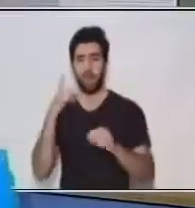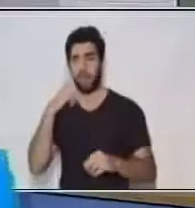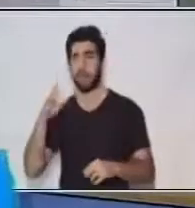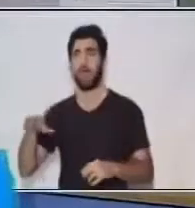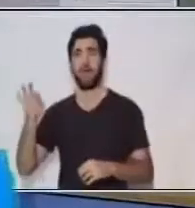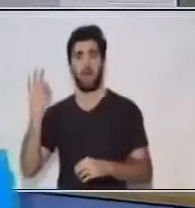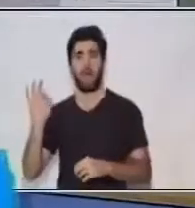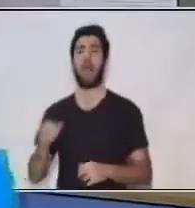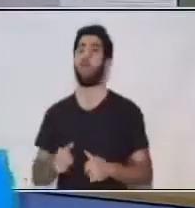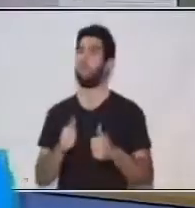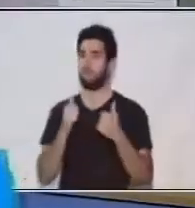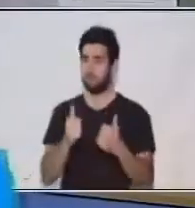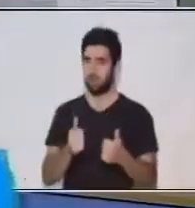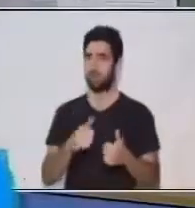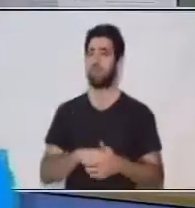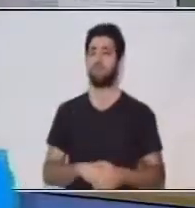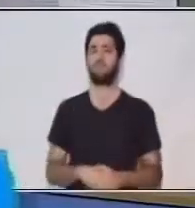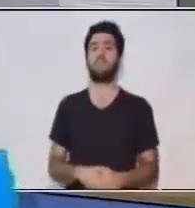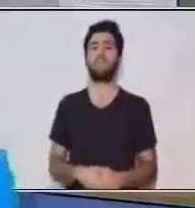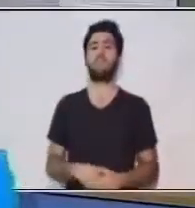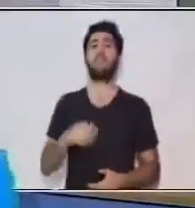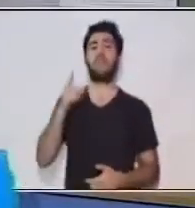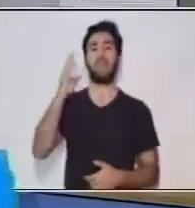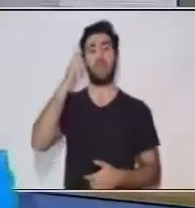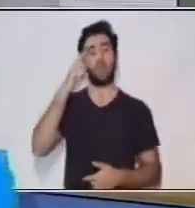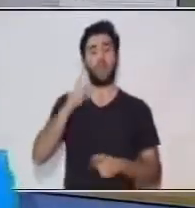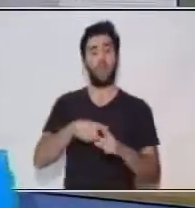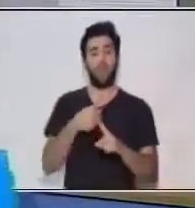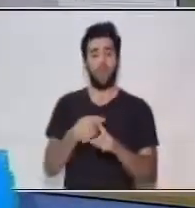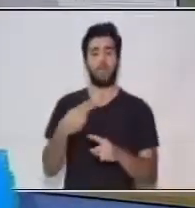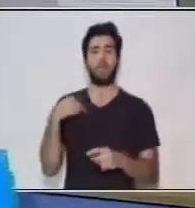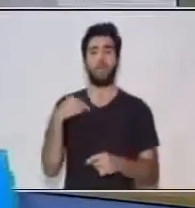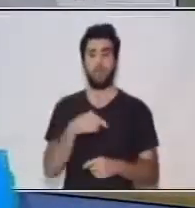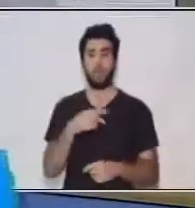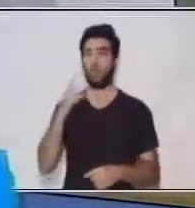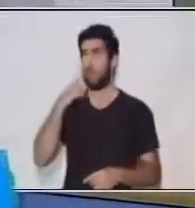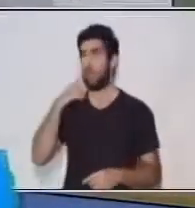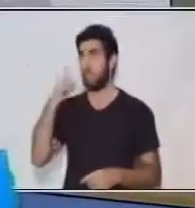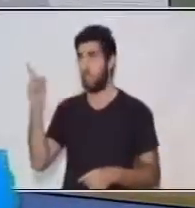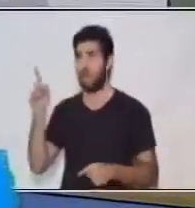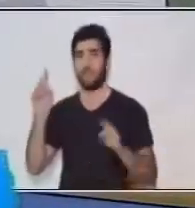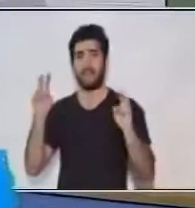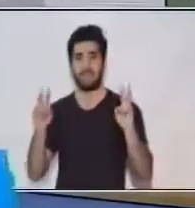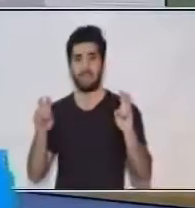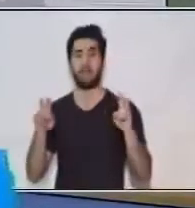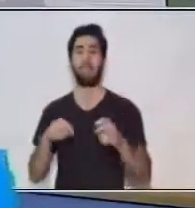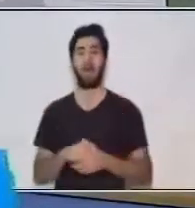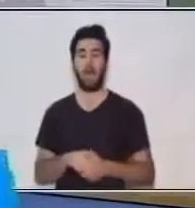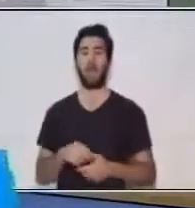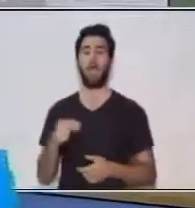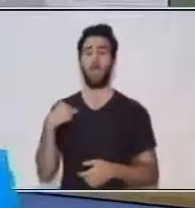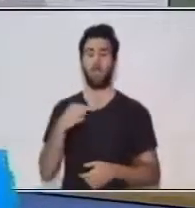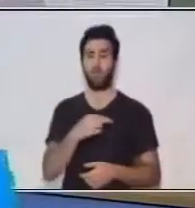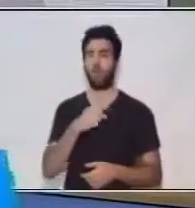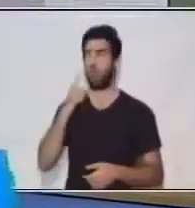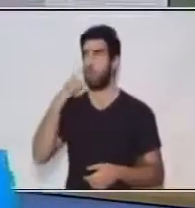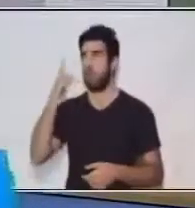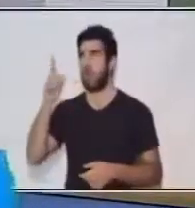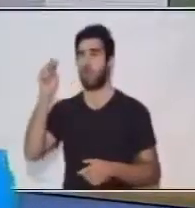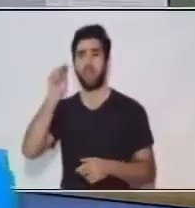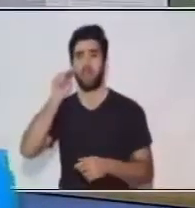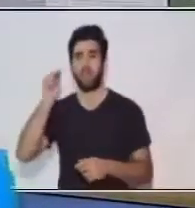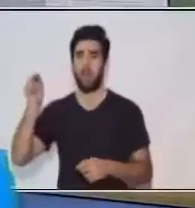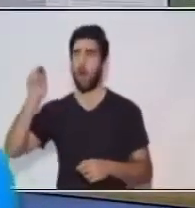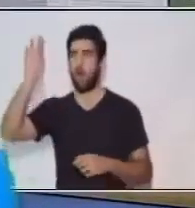recordemos, cuando nosotros vimos razones trigonométricas, le dimos un nombre a cada uno de los lados de